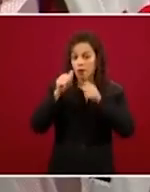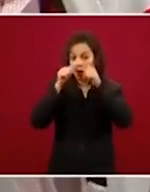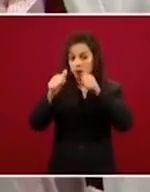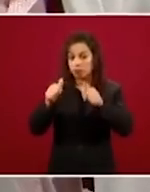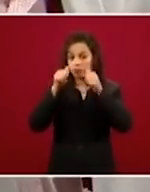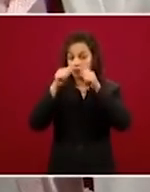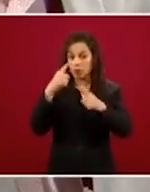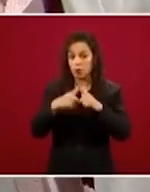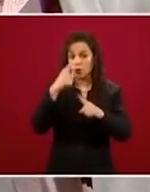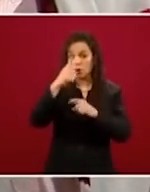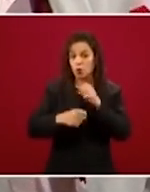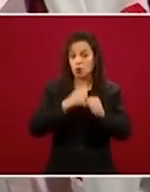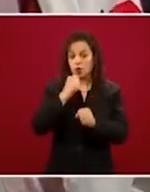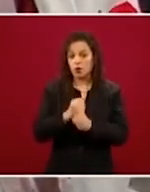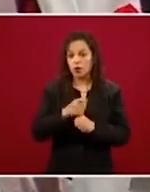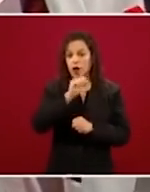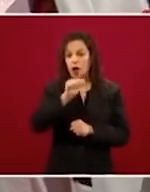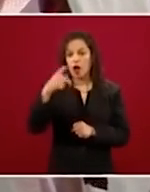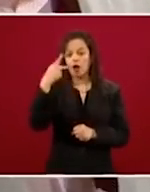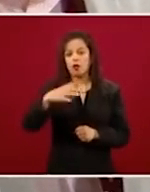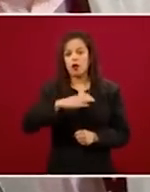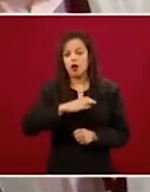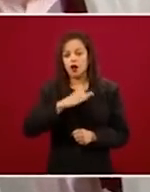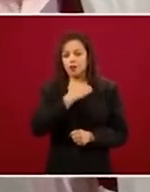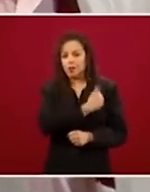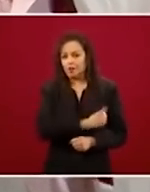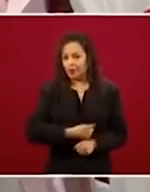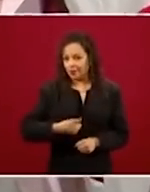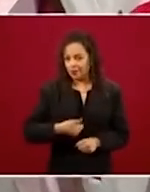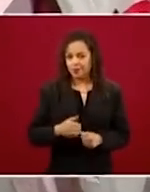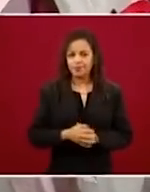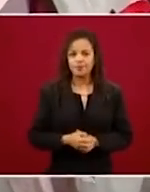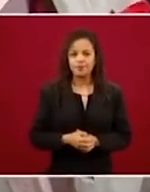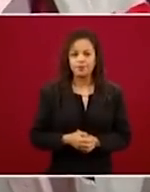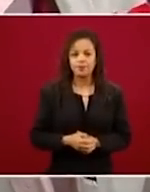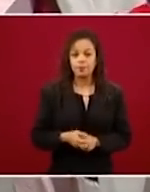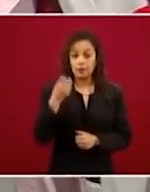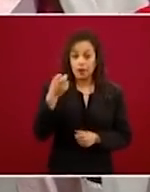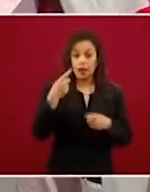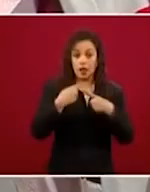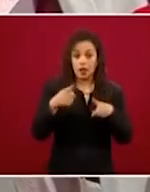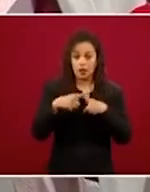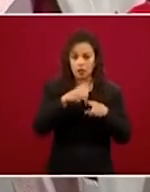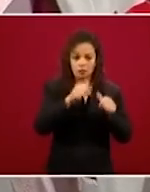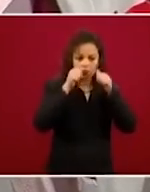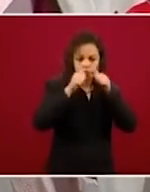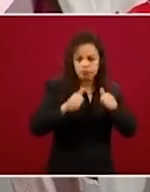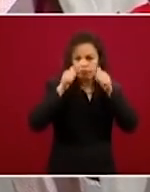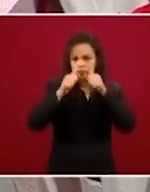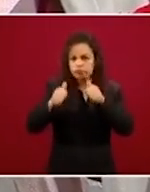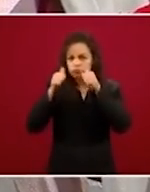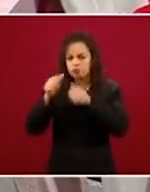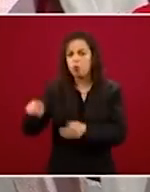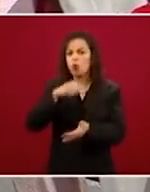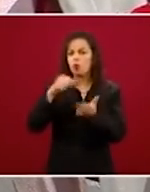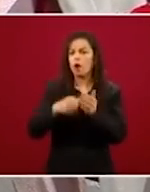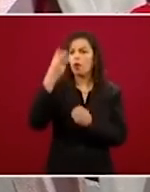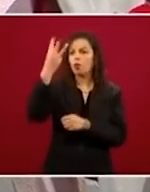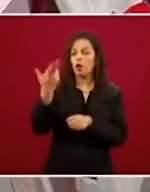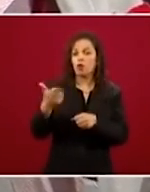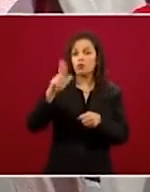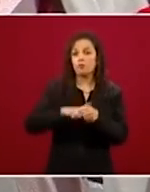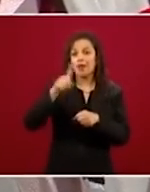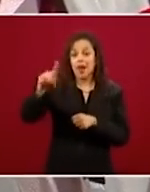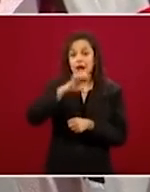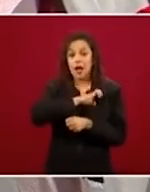cáncer y dice que todos estos casos se pueden atender en los tres hospitales que están especializados para